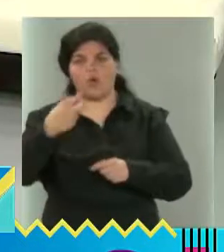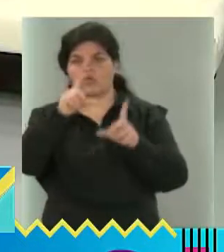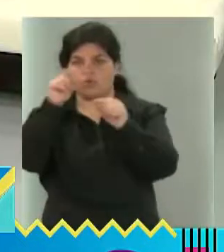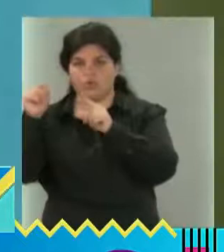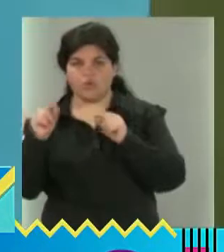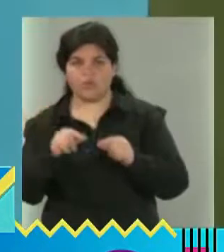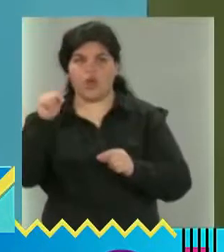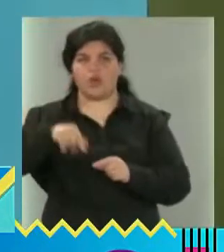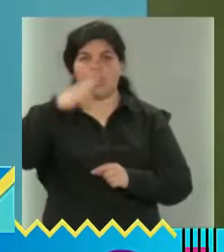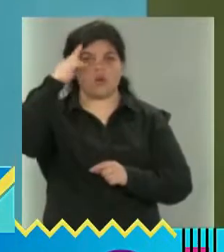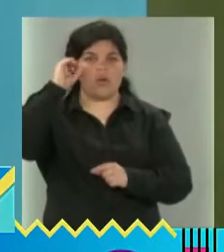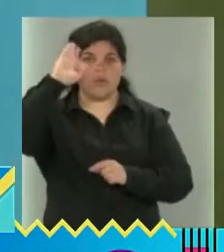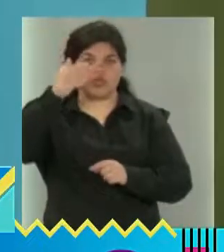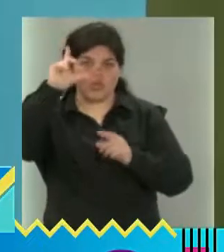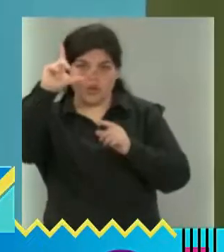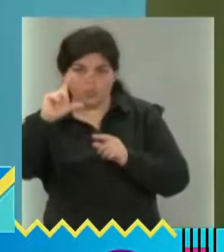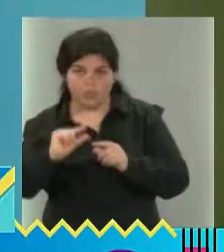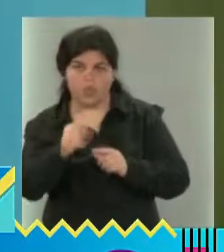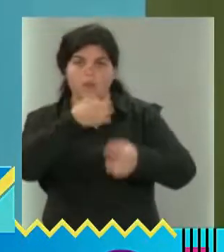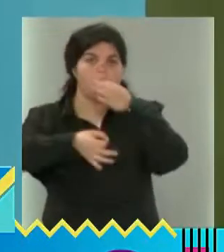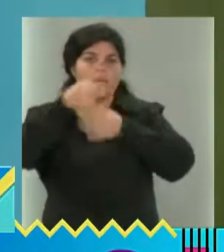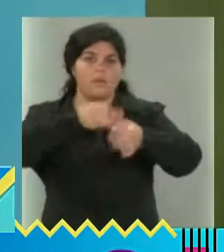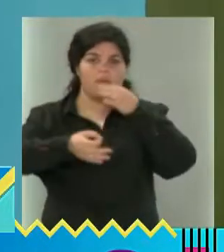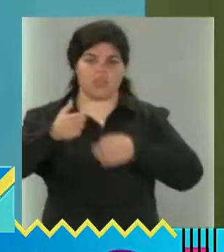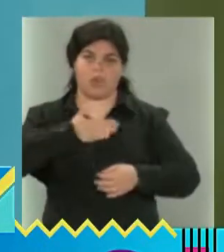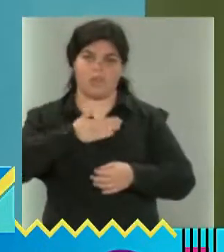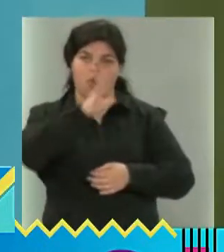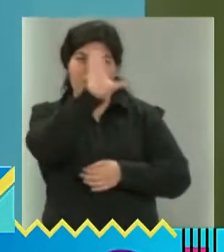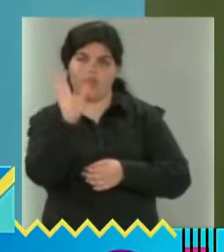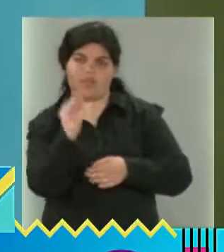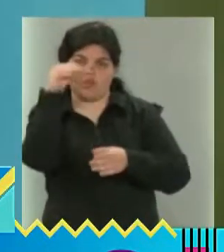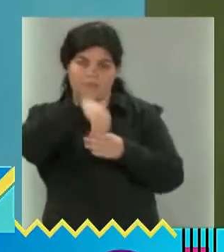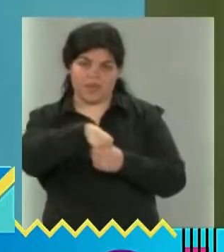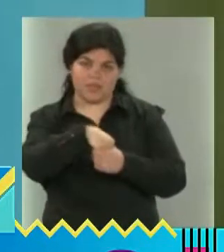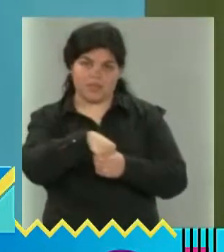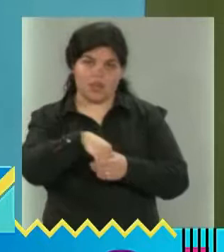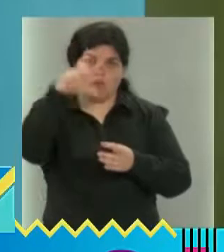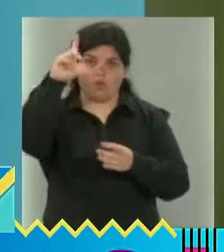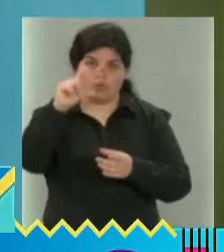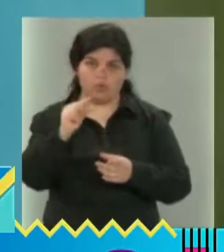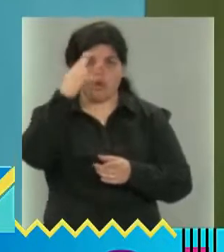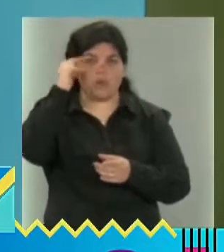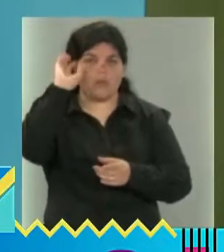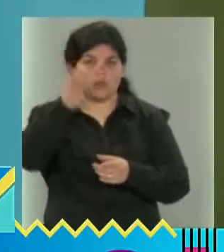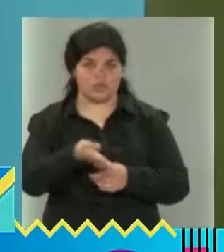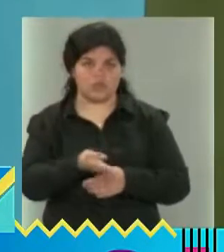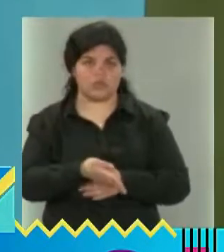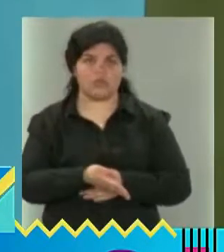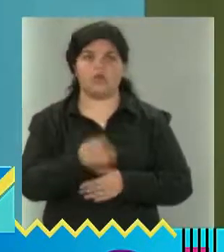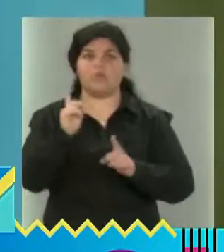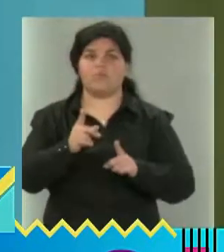un 9%, como decíamos, el despacho de vino para mercado interno, ¿sí? En junio de este año en relación al volumen del mes